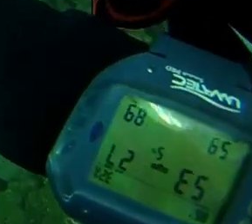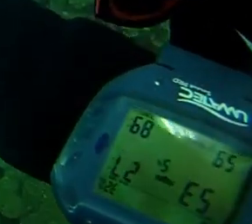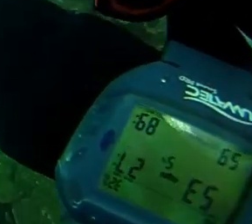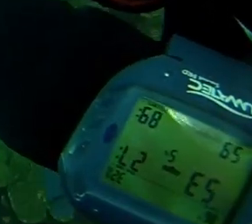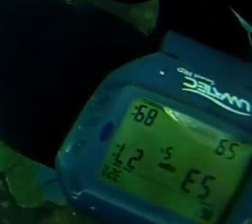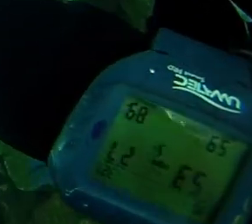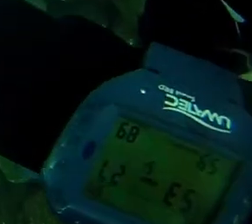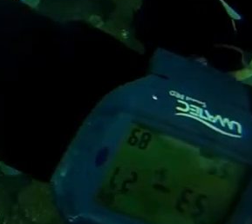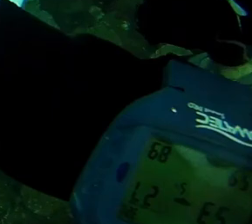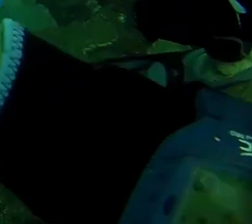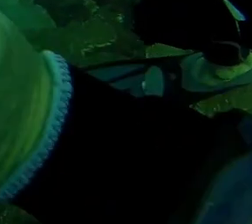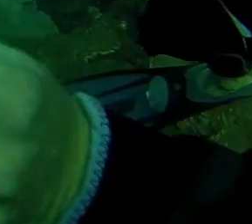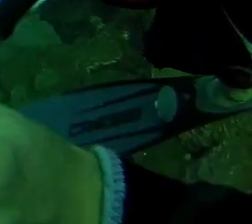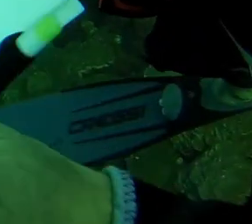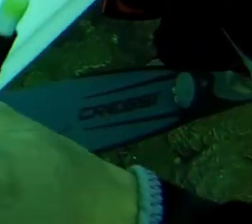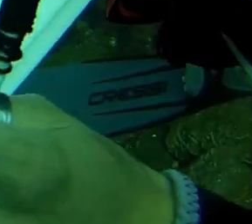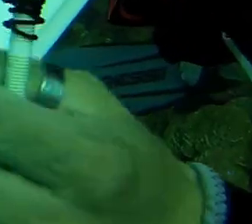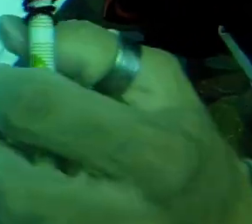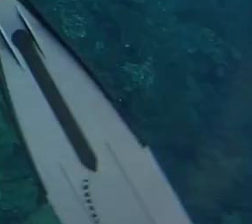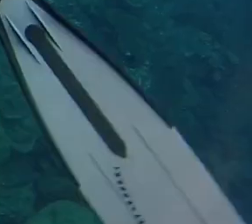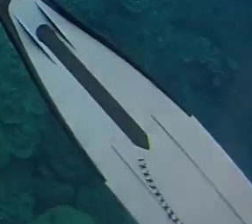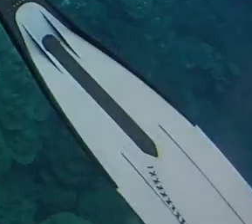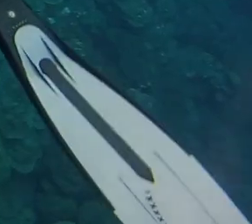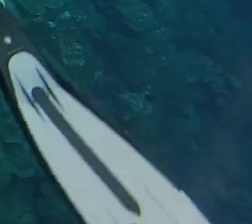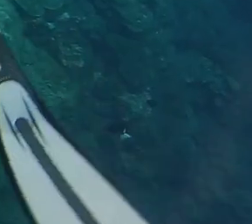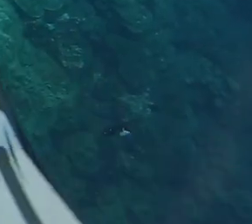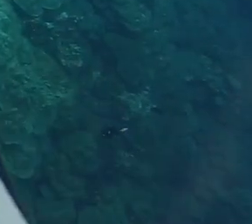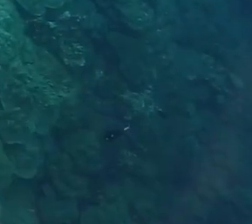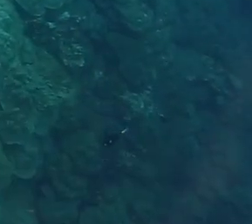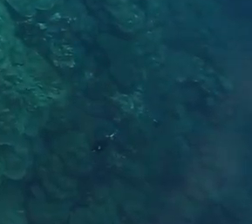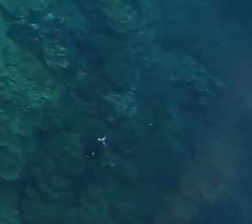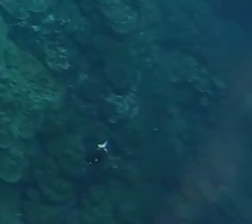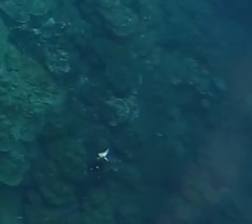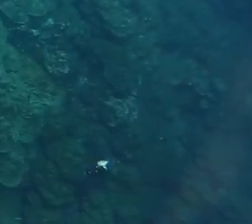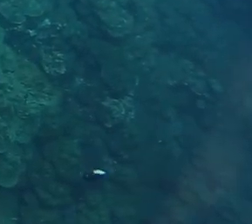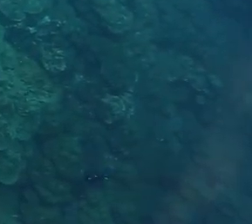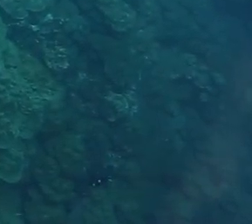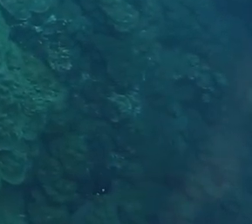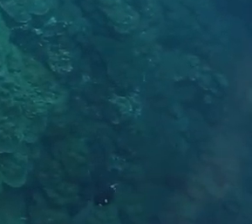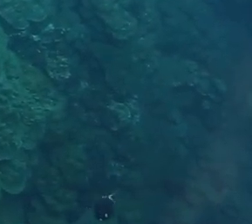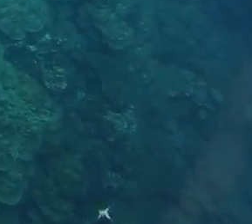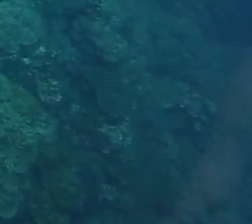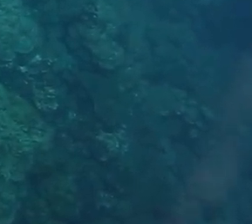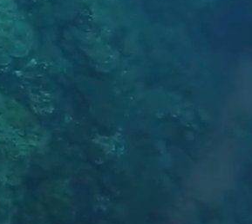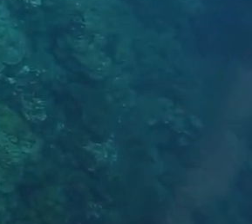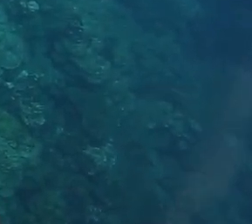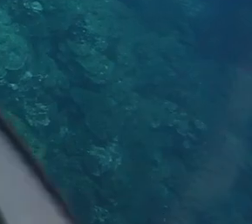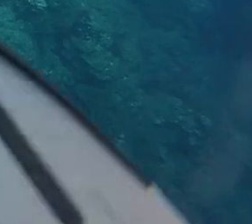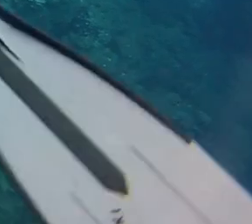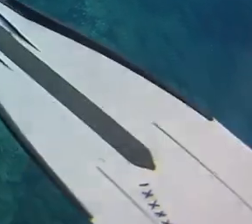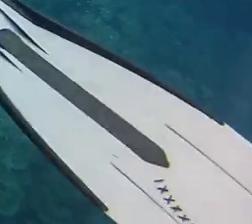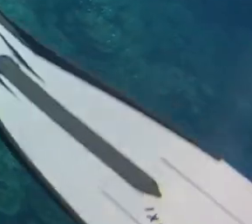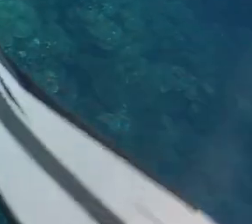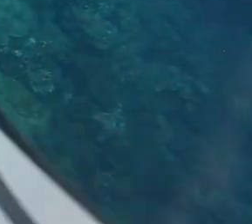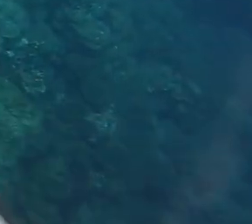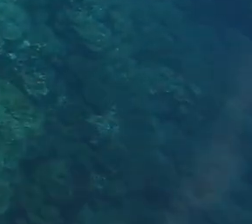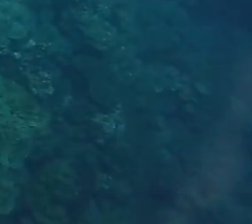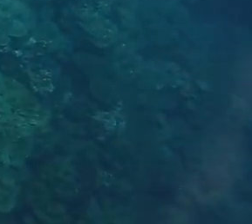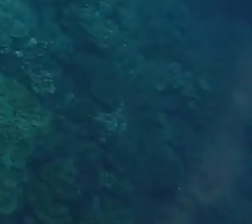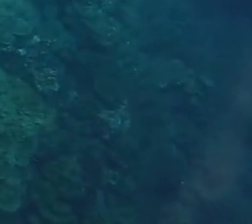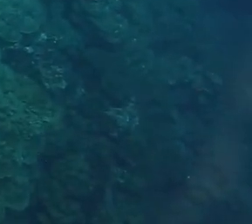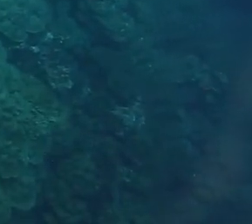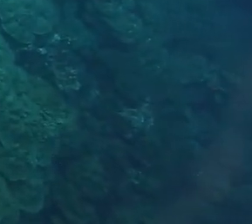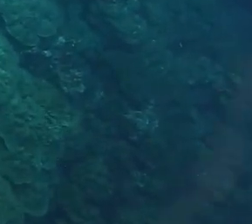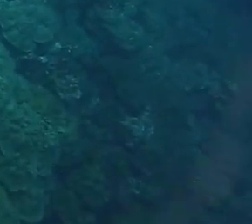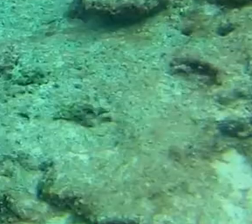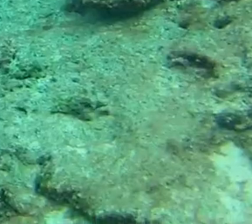promover el intercambio de información científica. Estos insumos servirán para afinar las propuestas que se presentarán el próximo año en la